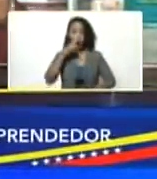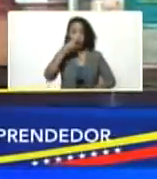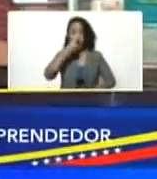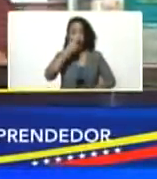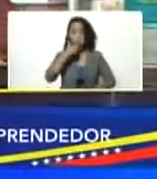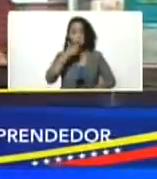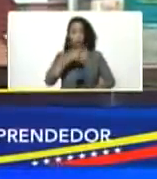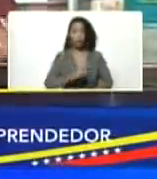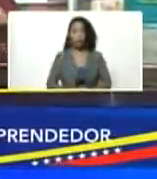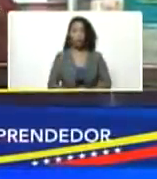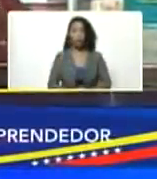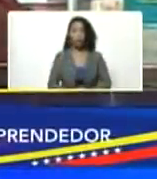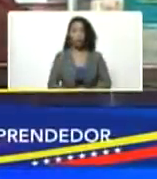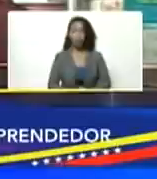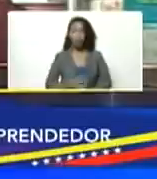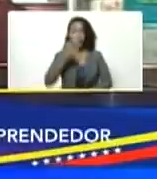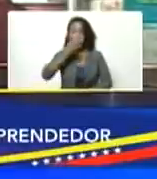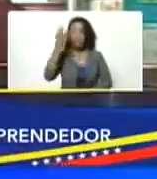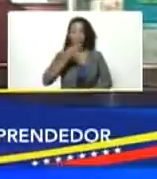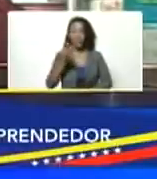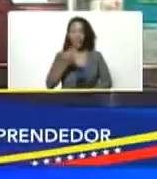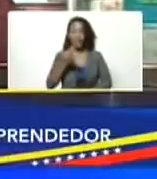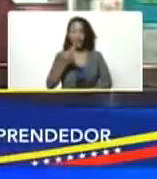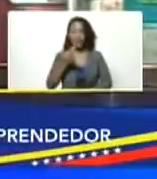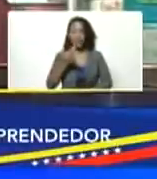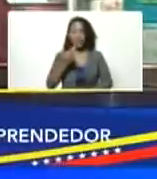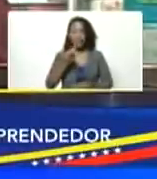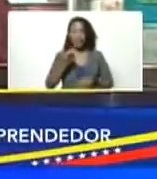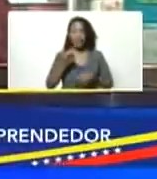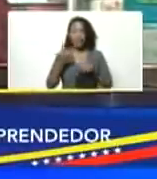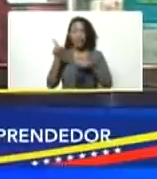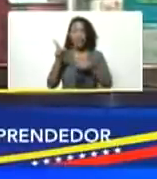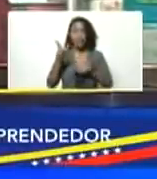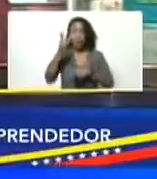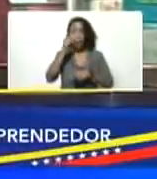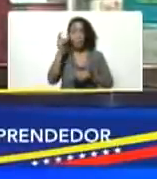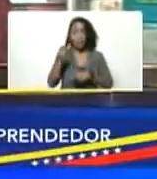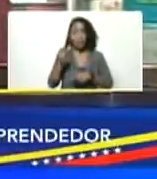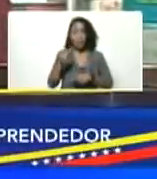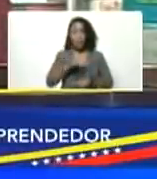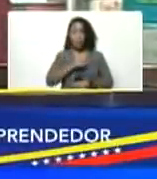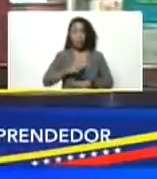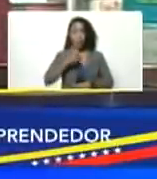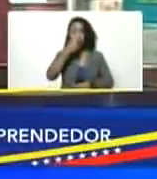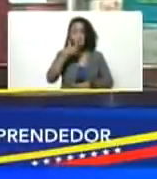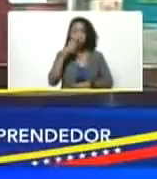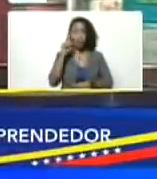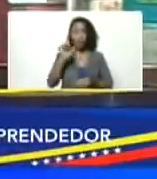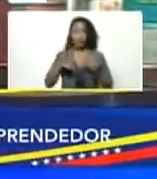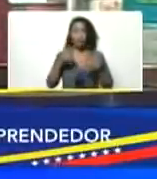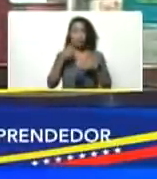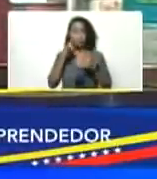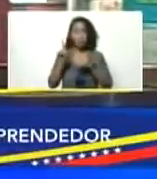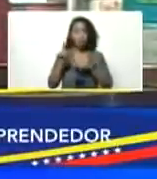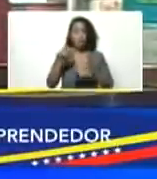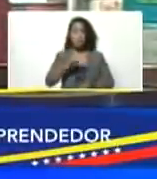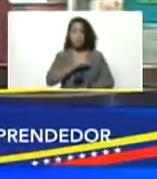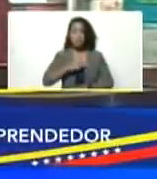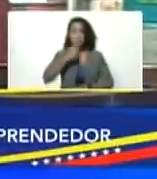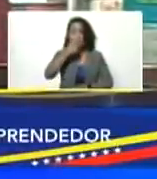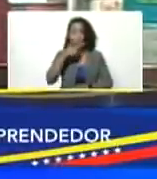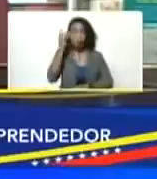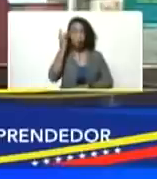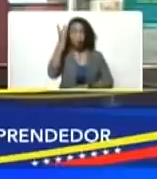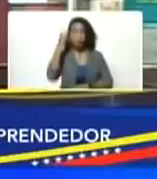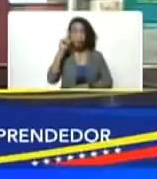Superbigote. De verdad que las aventuras de Superbigote son buenísimas. Yo lo dije el otro día, este Superbigote fue creación